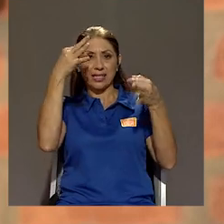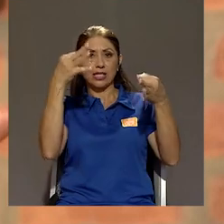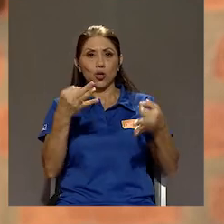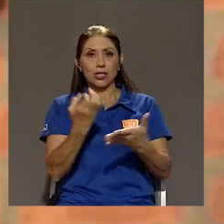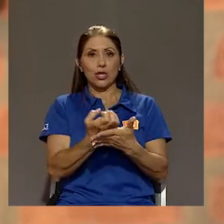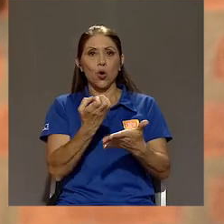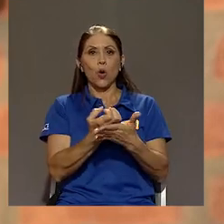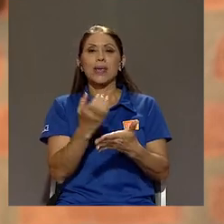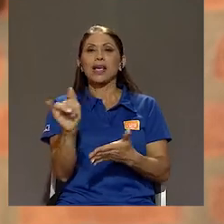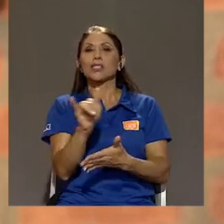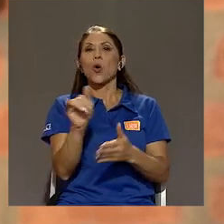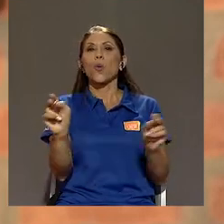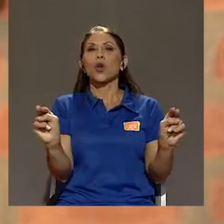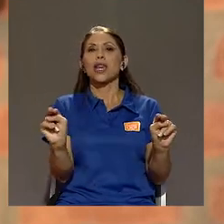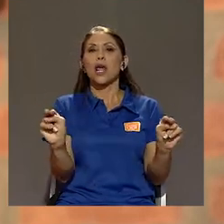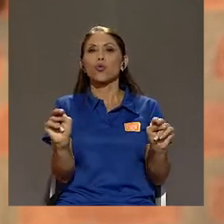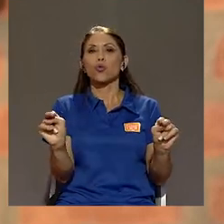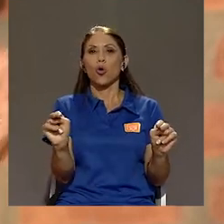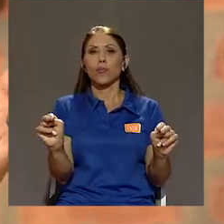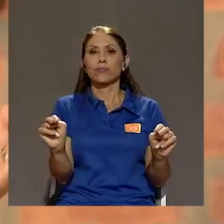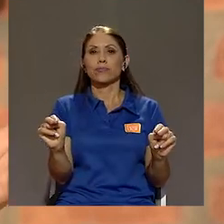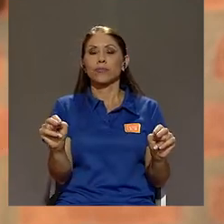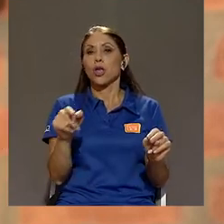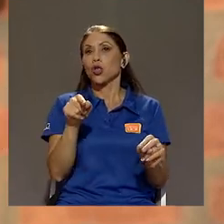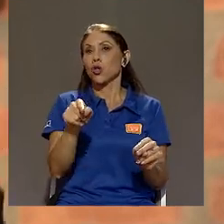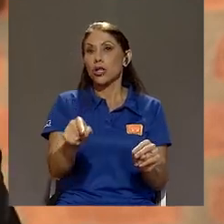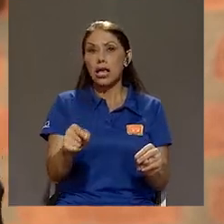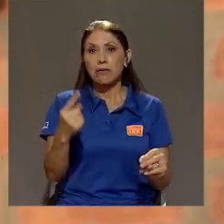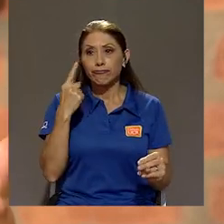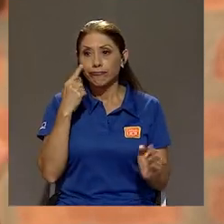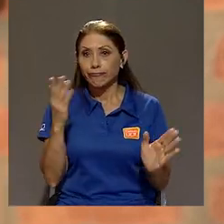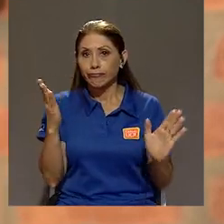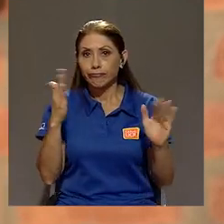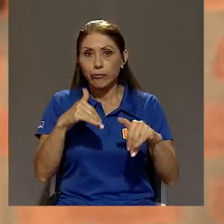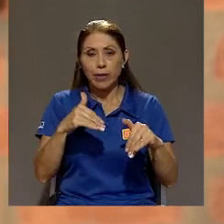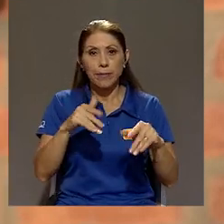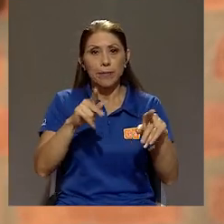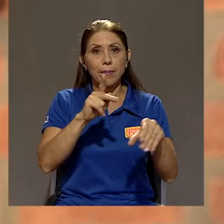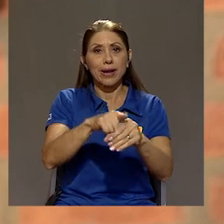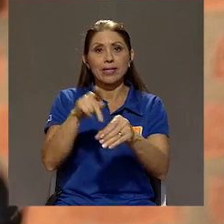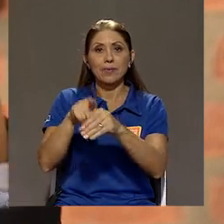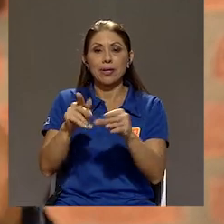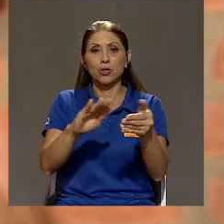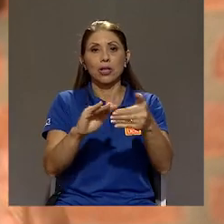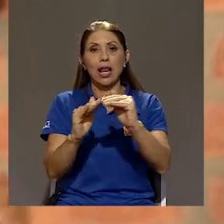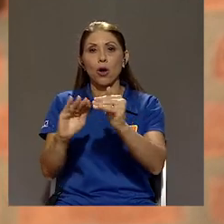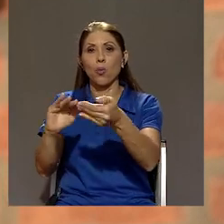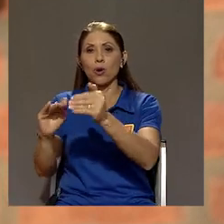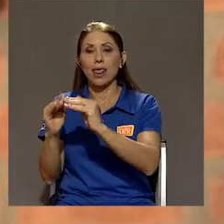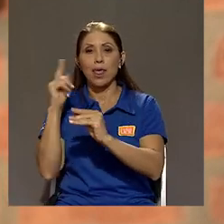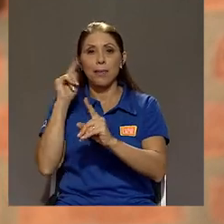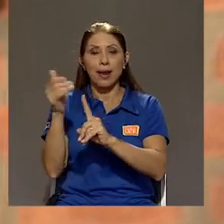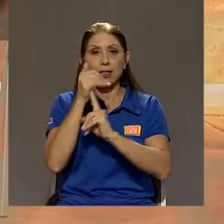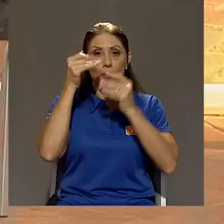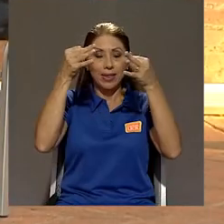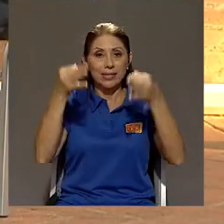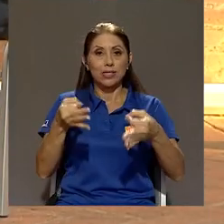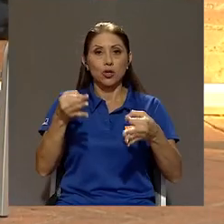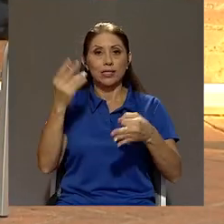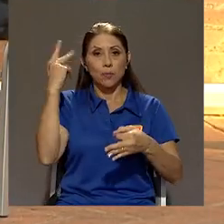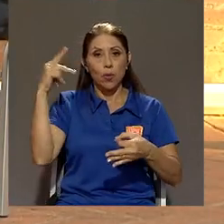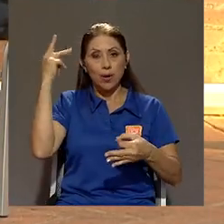algo neutro, de donde queda suprimida la participación de la comunidad en las decisiones políticas,